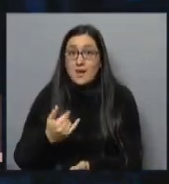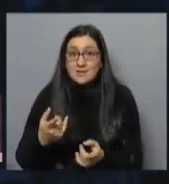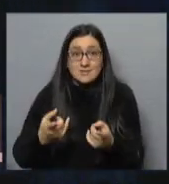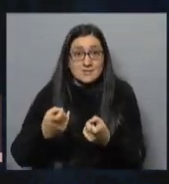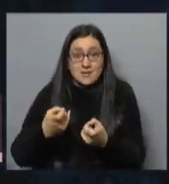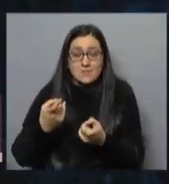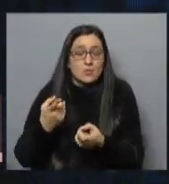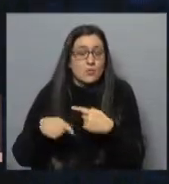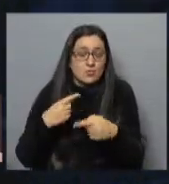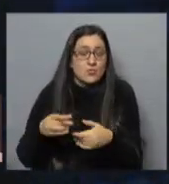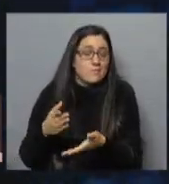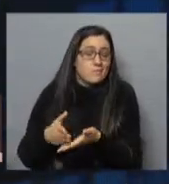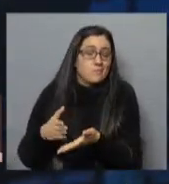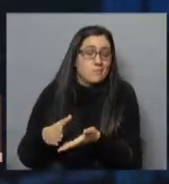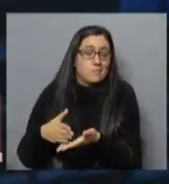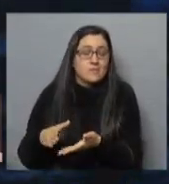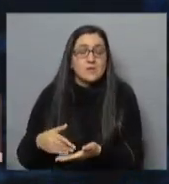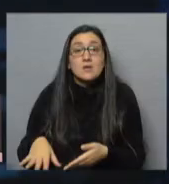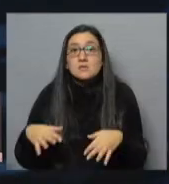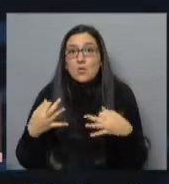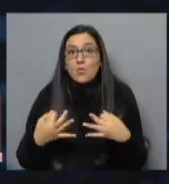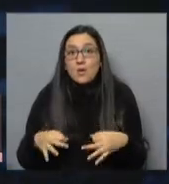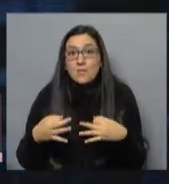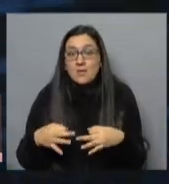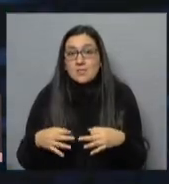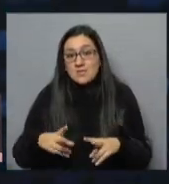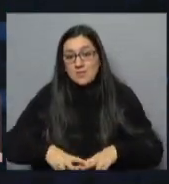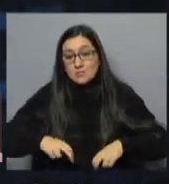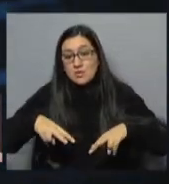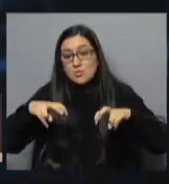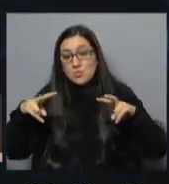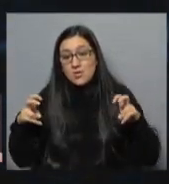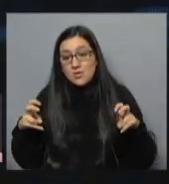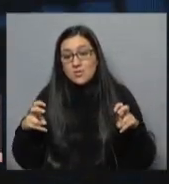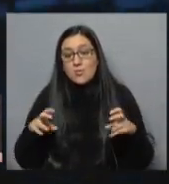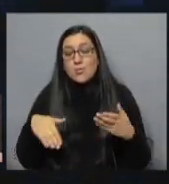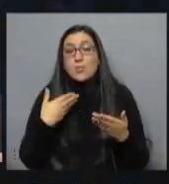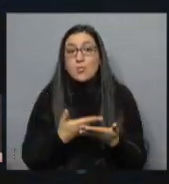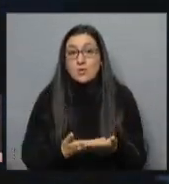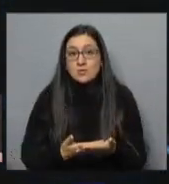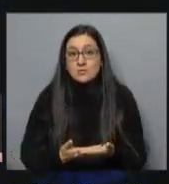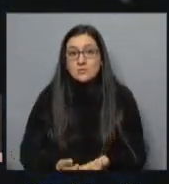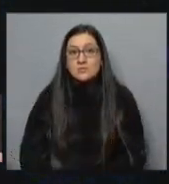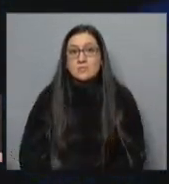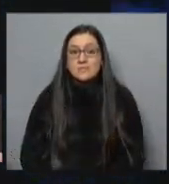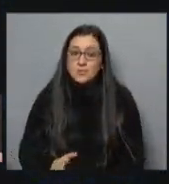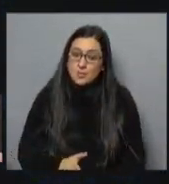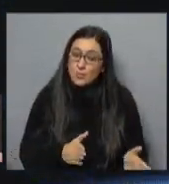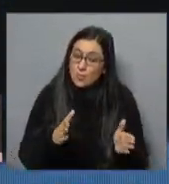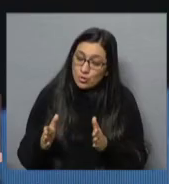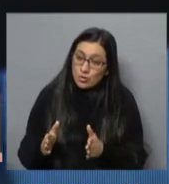tiene. Sí. Y seguramente estamos estudiando propuestas, pero por otro